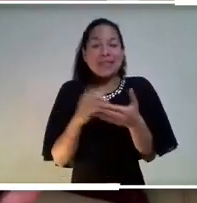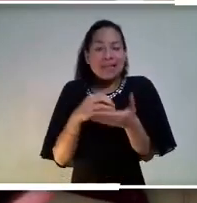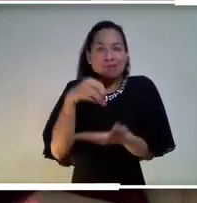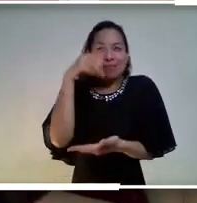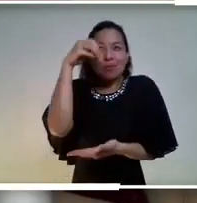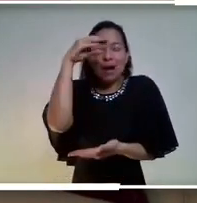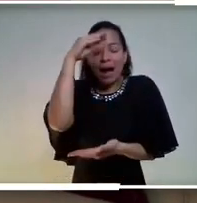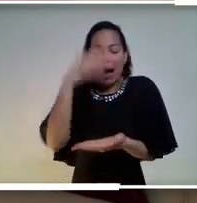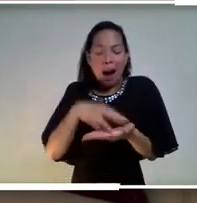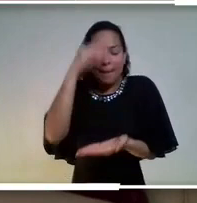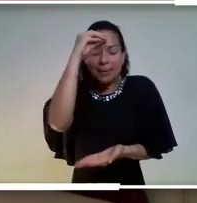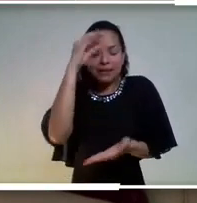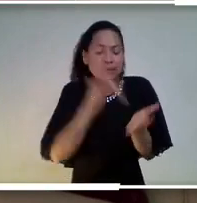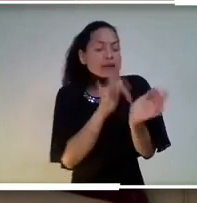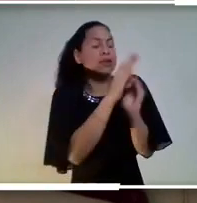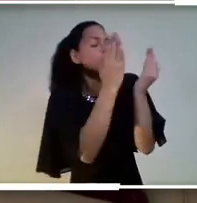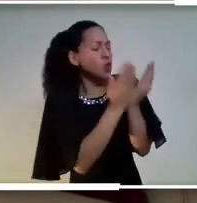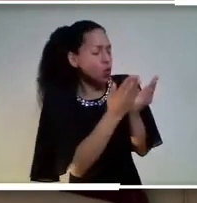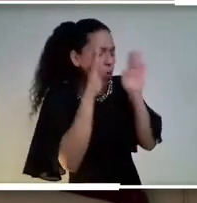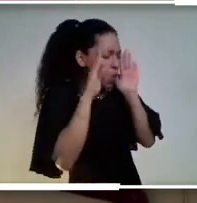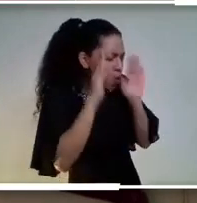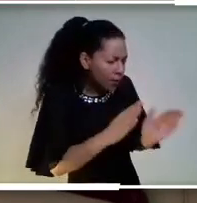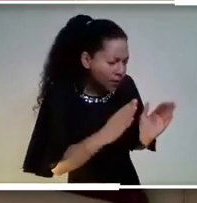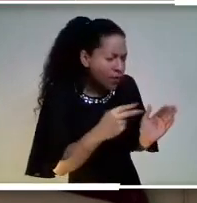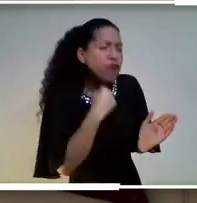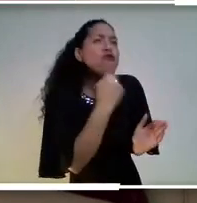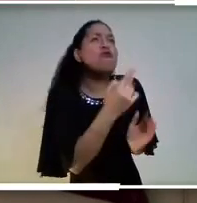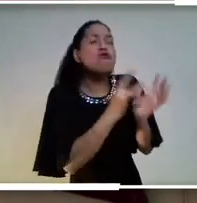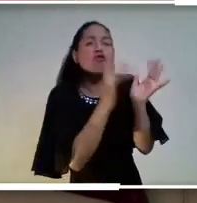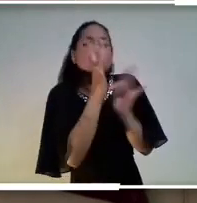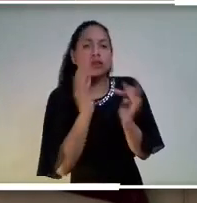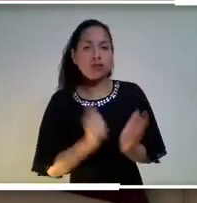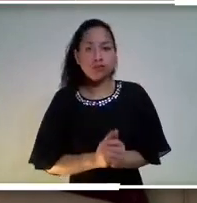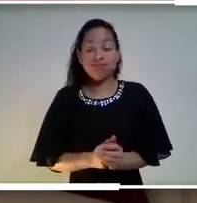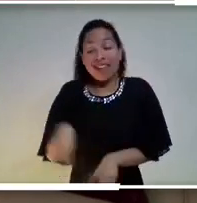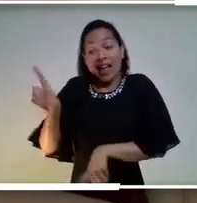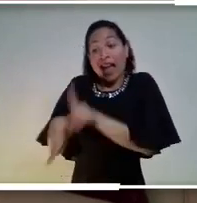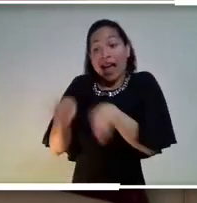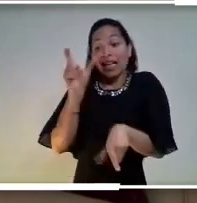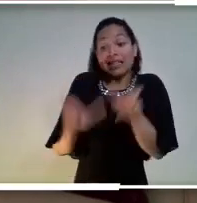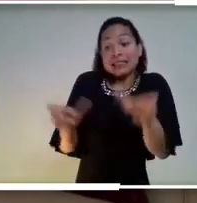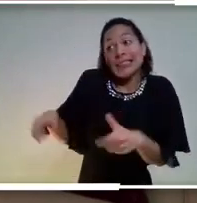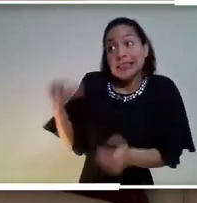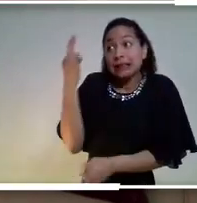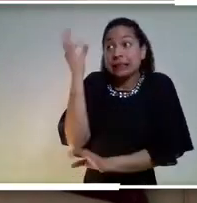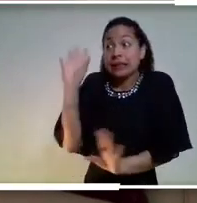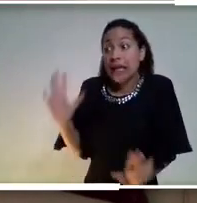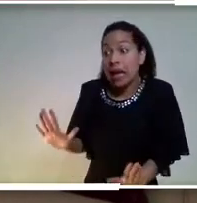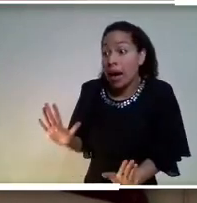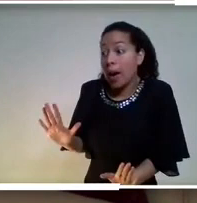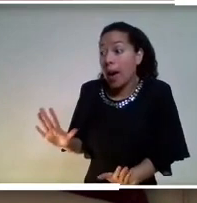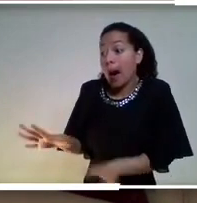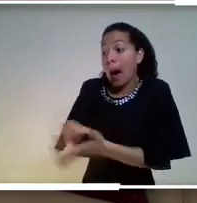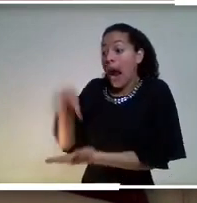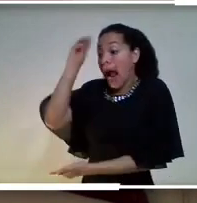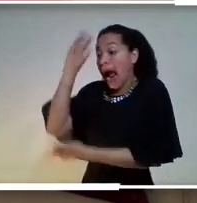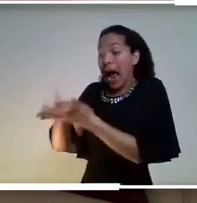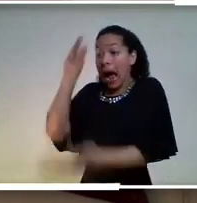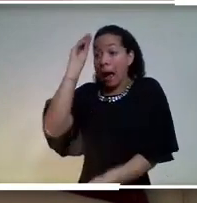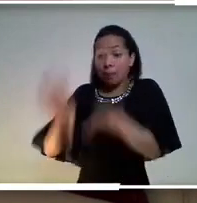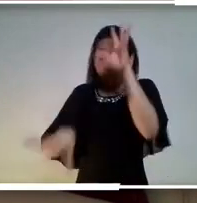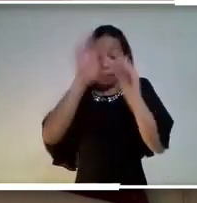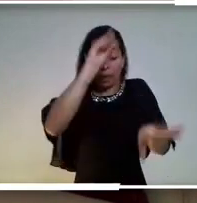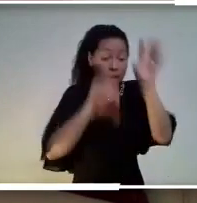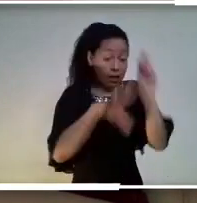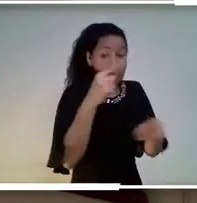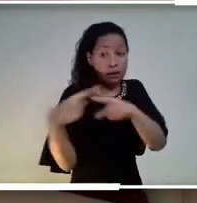alguien hoy ha estado escuchando tal vez otras voces alguien hoy ha de escuchar la voz de jesús y